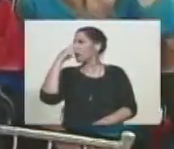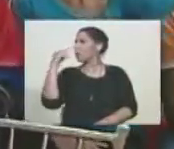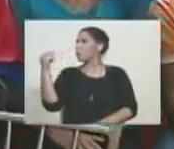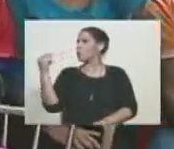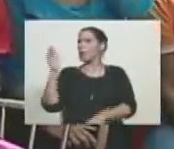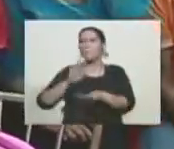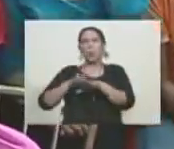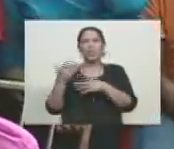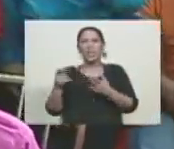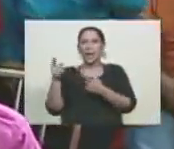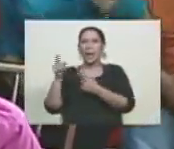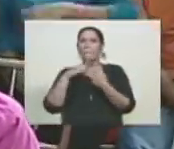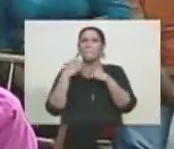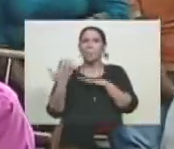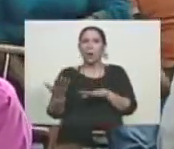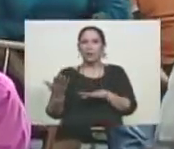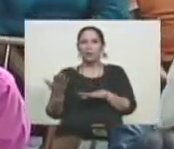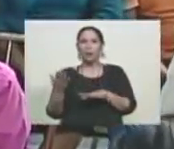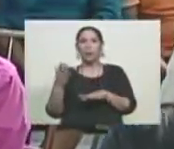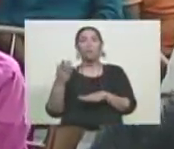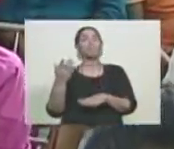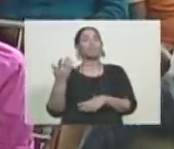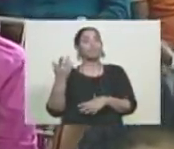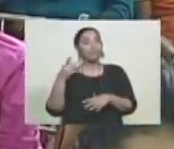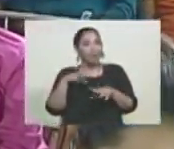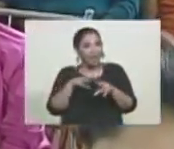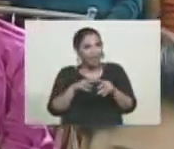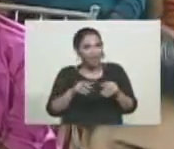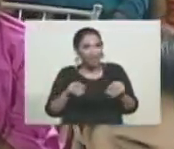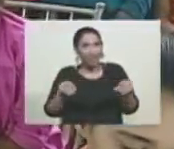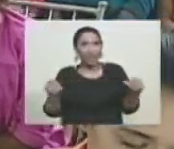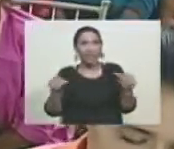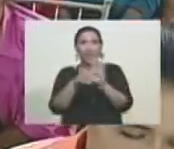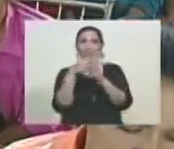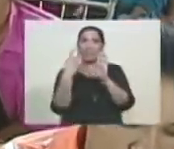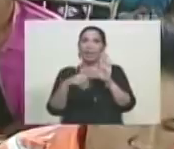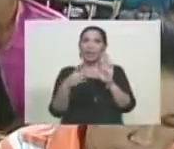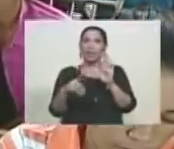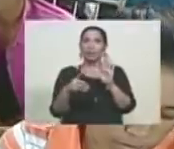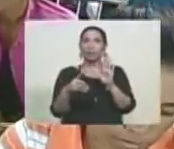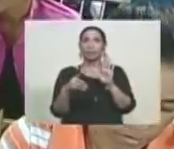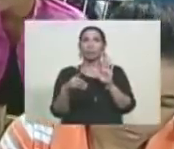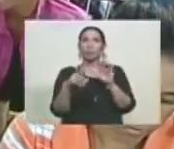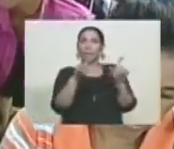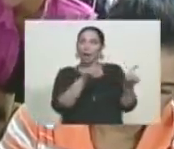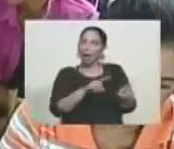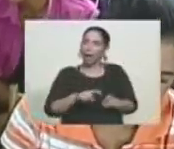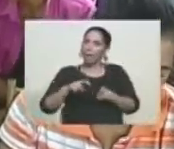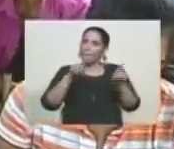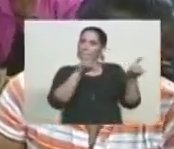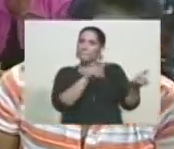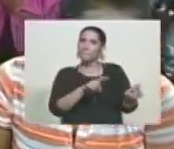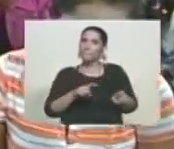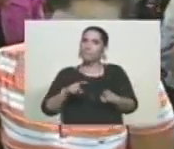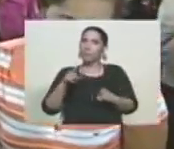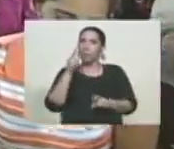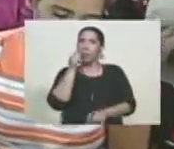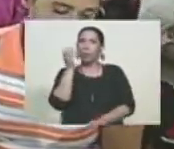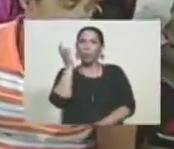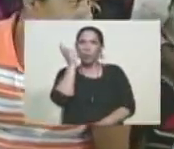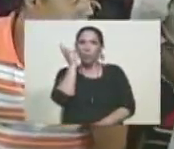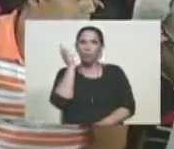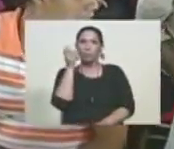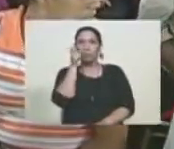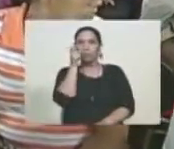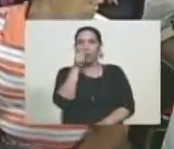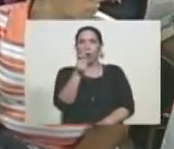qué? Por la tierra, por los derechos del campo, del campesino, de la campesina, del